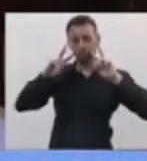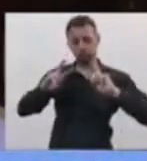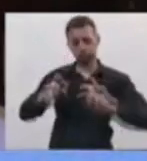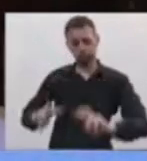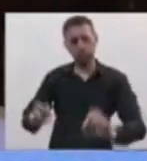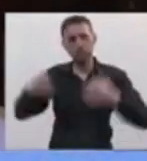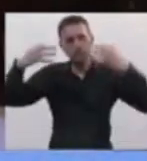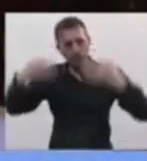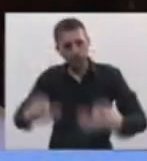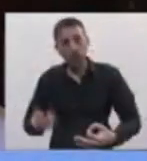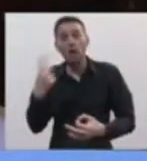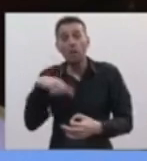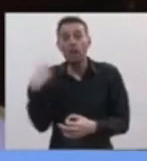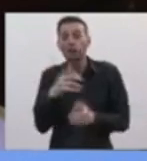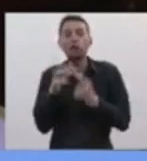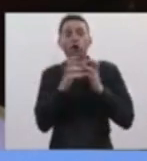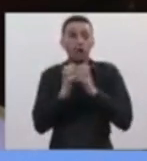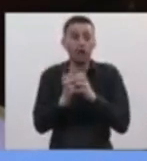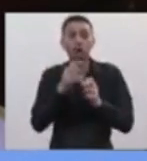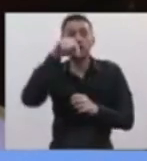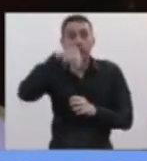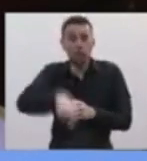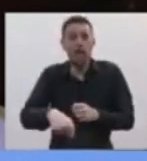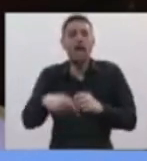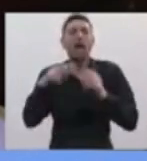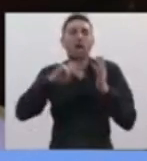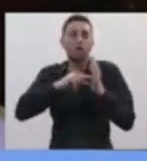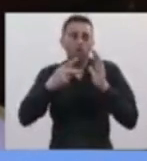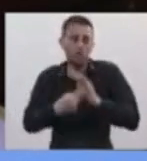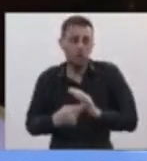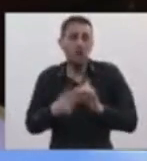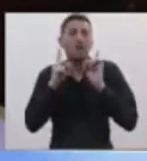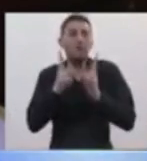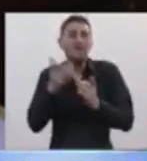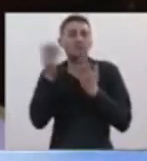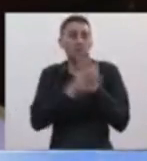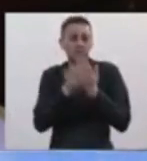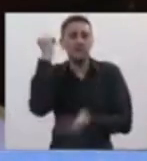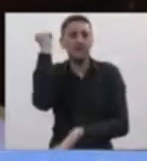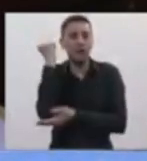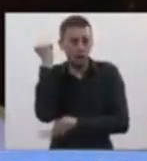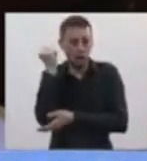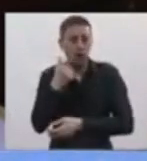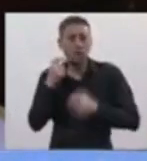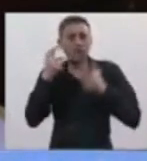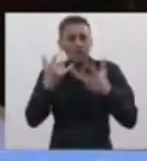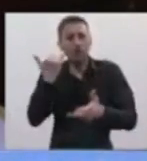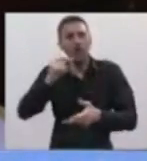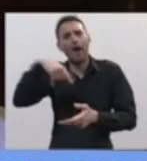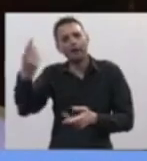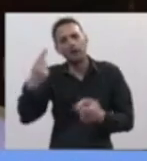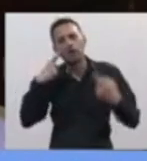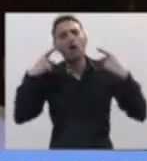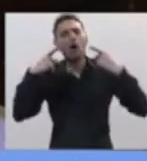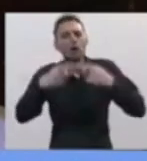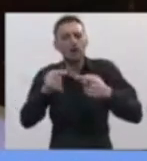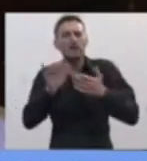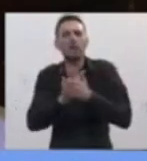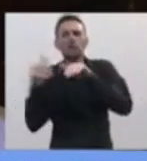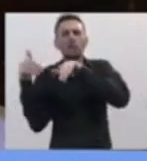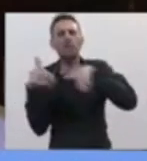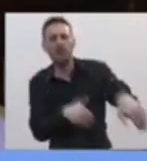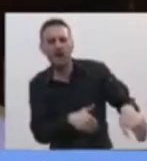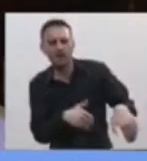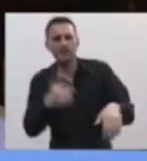pero mientras estamos discutiendo esto con todos estos problemas el propio ministerio economía deja trascender que tiene otras metas de déficit con